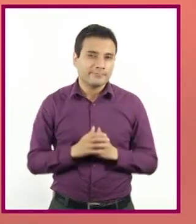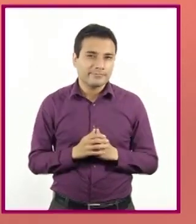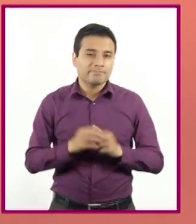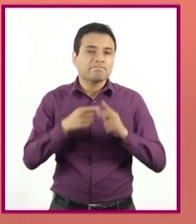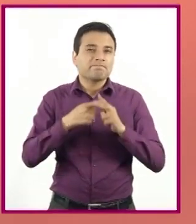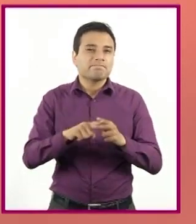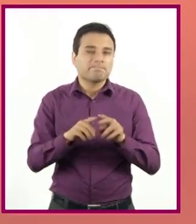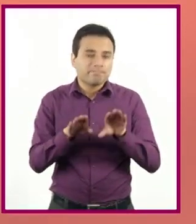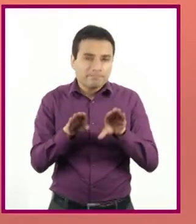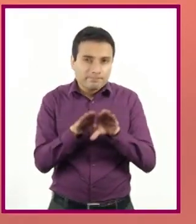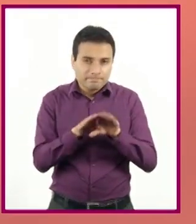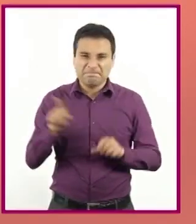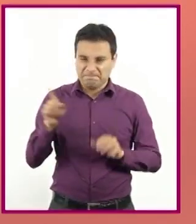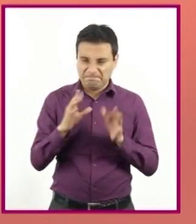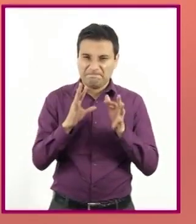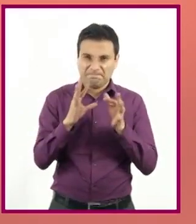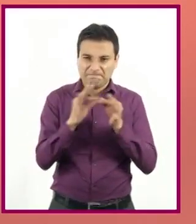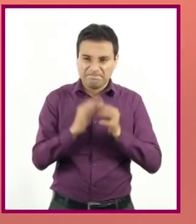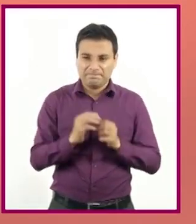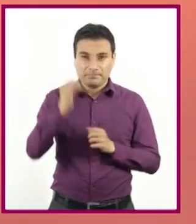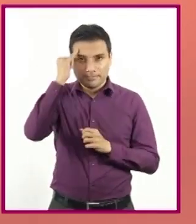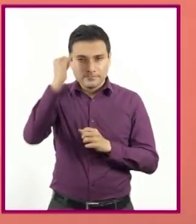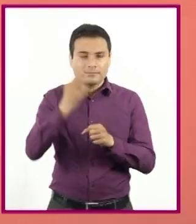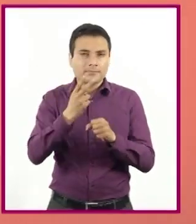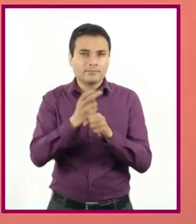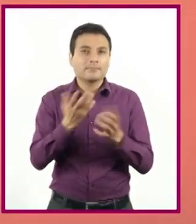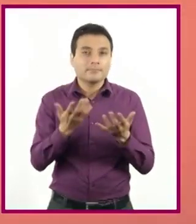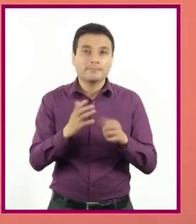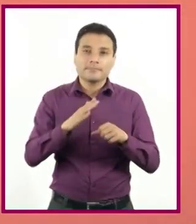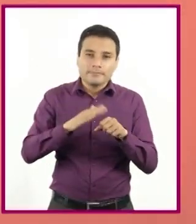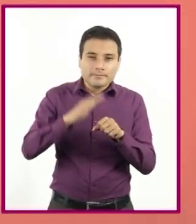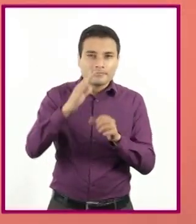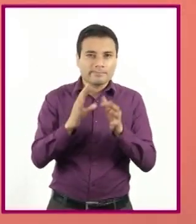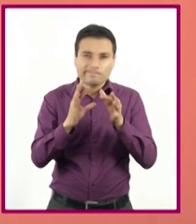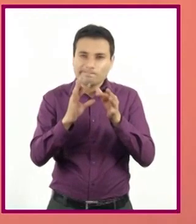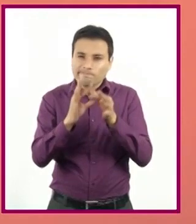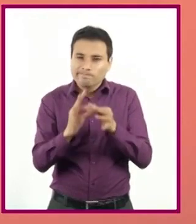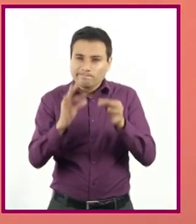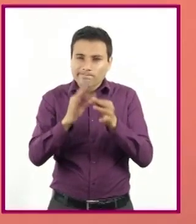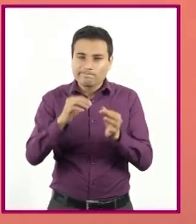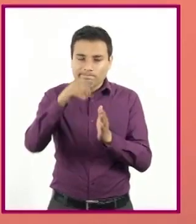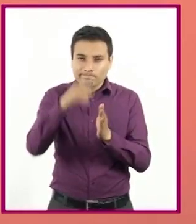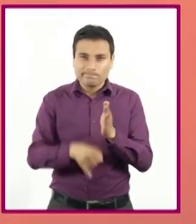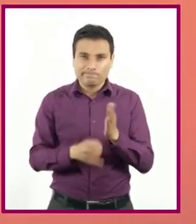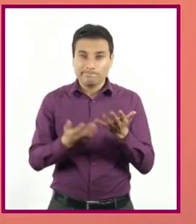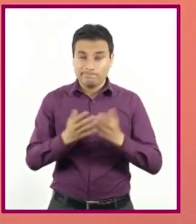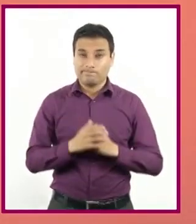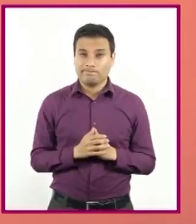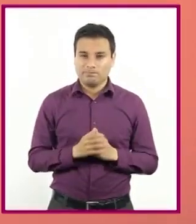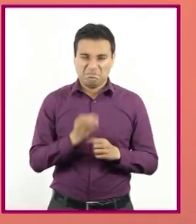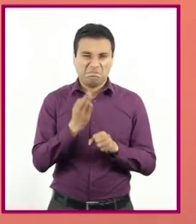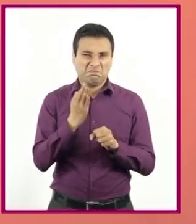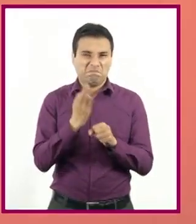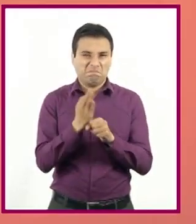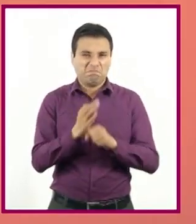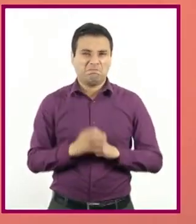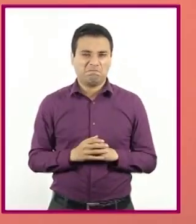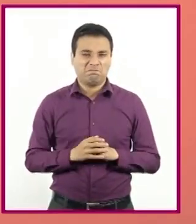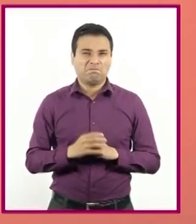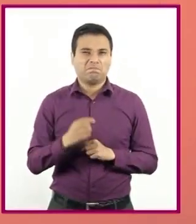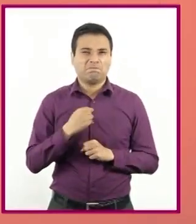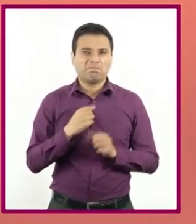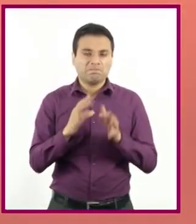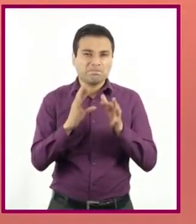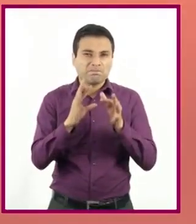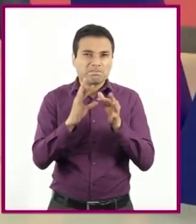origen. En cambio, las secundarias van a ampliar la idea principal. Aquí hablaremos del objetivo y